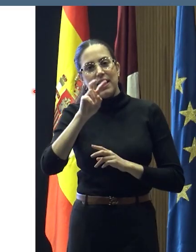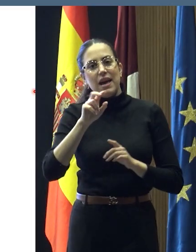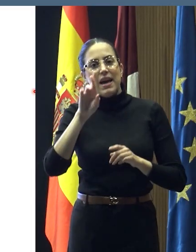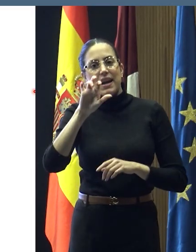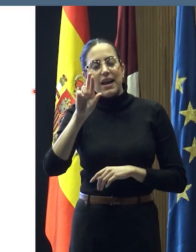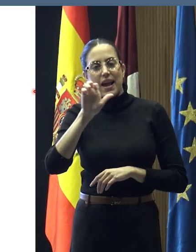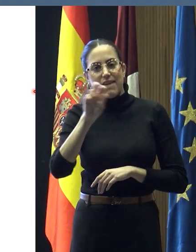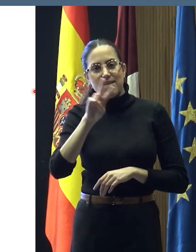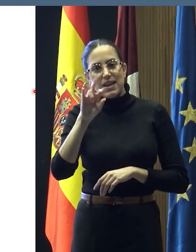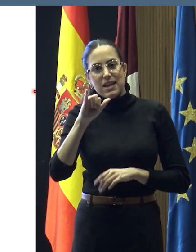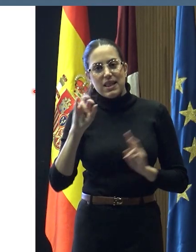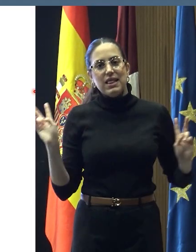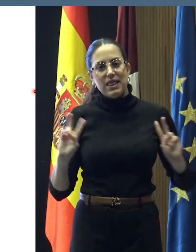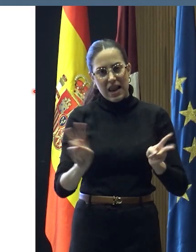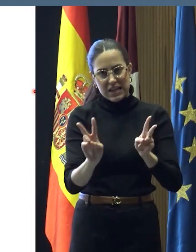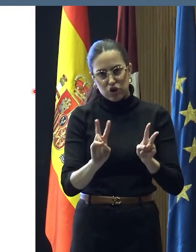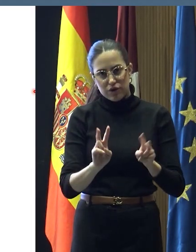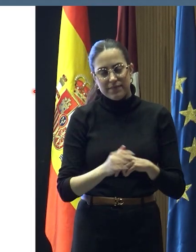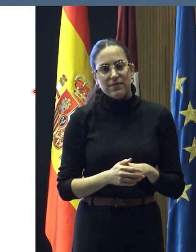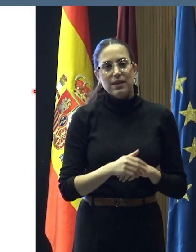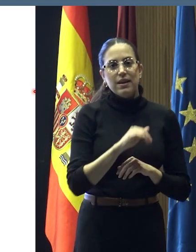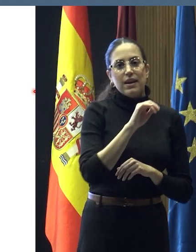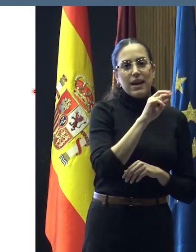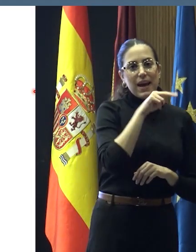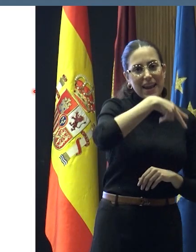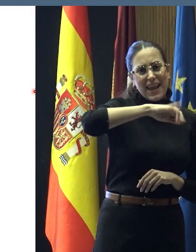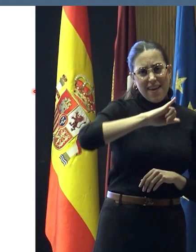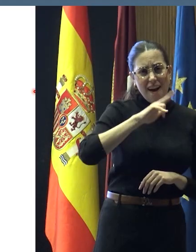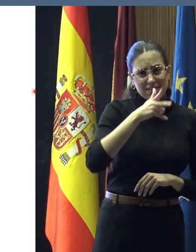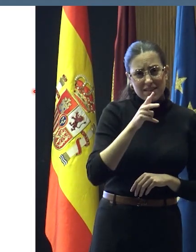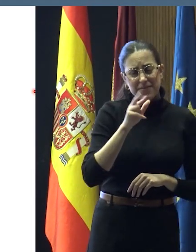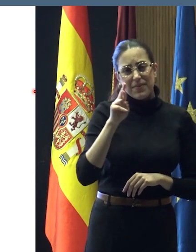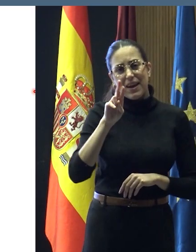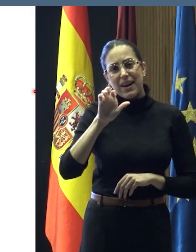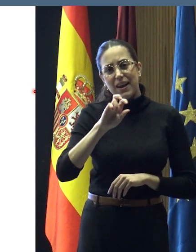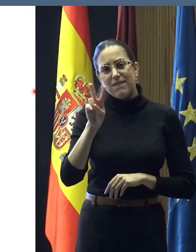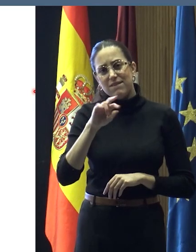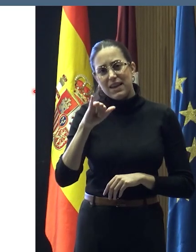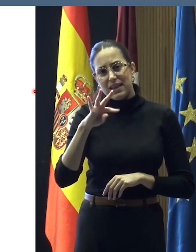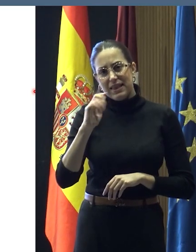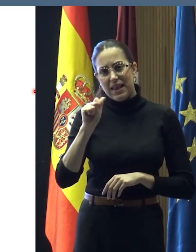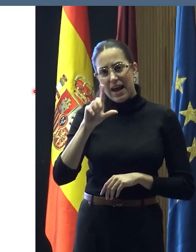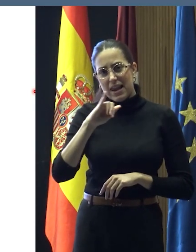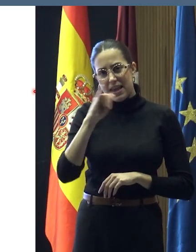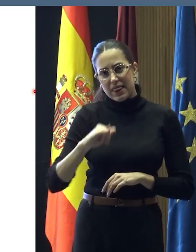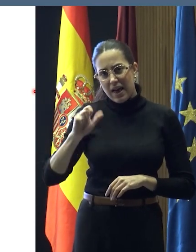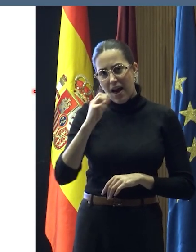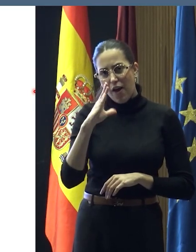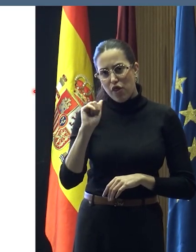revitalización, la revitalización del NIH, en la que